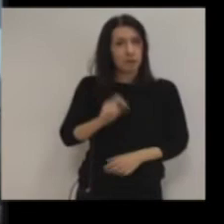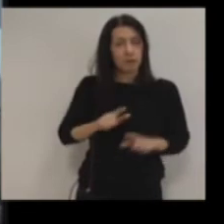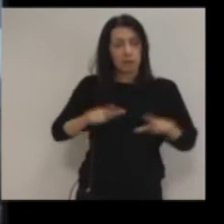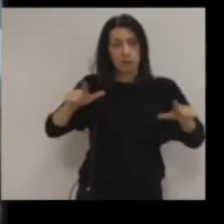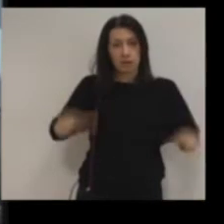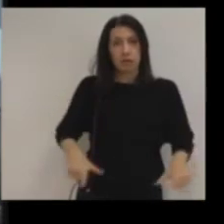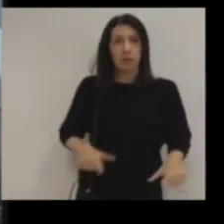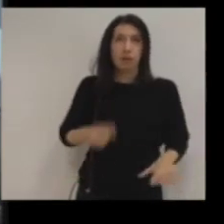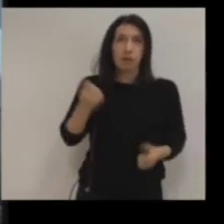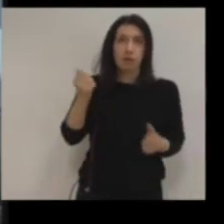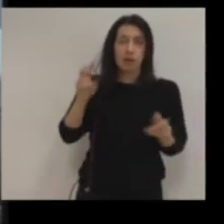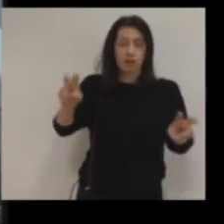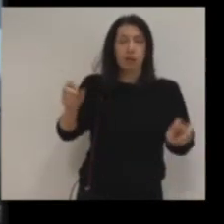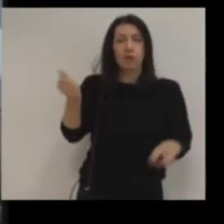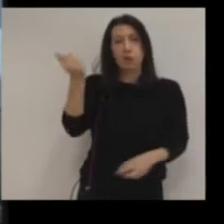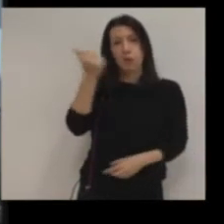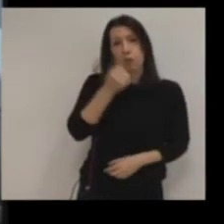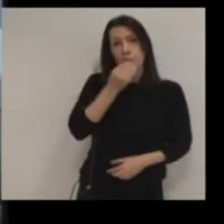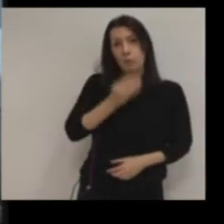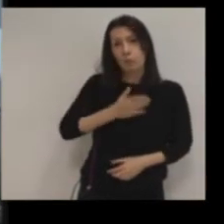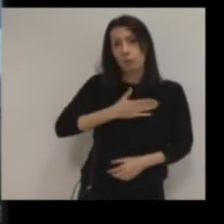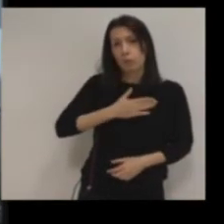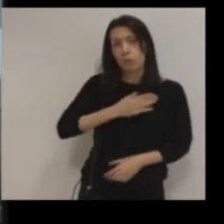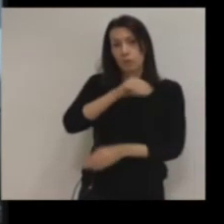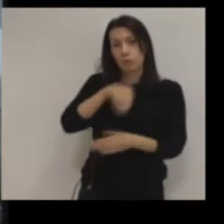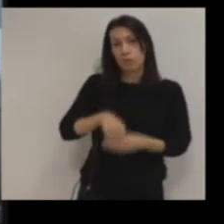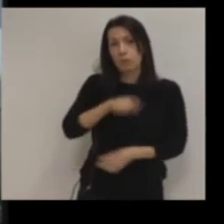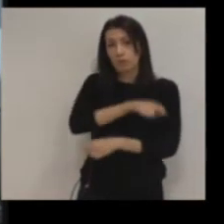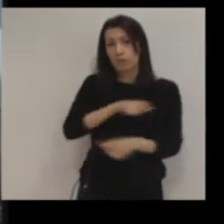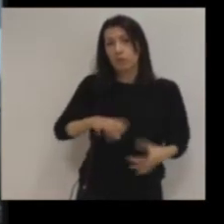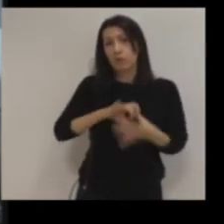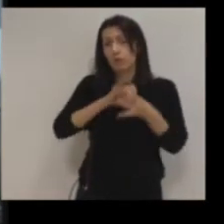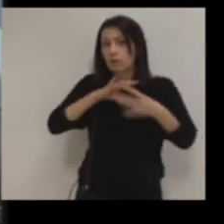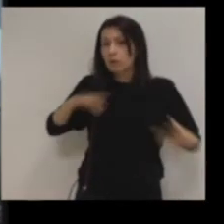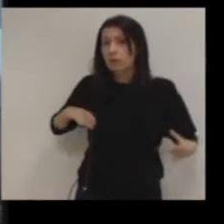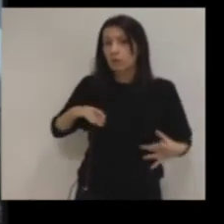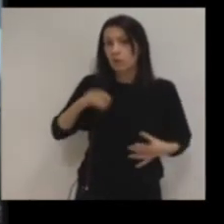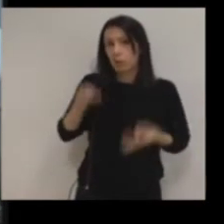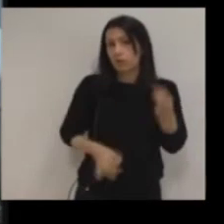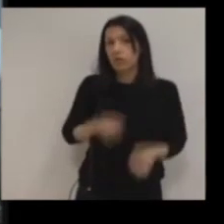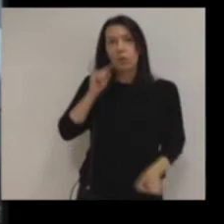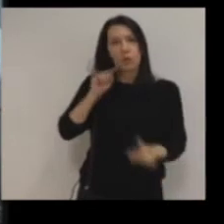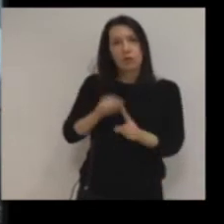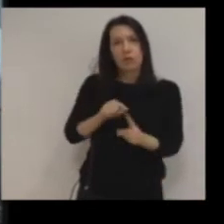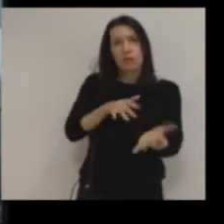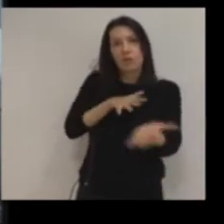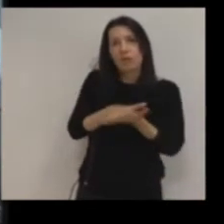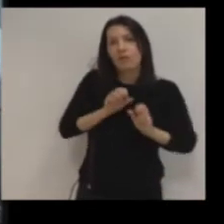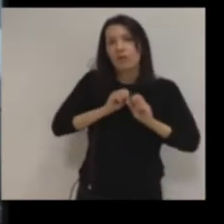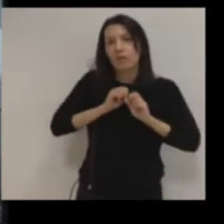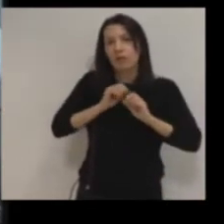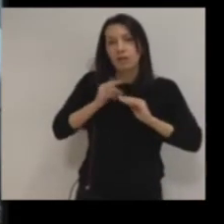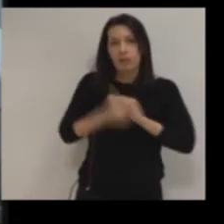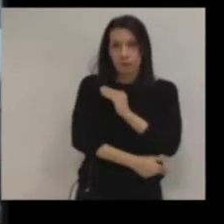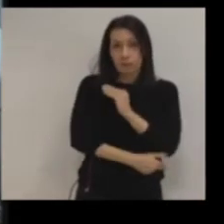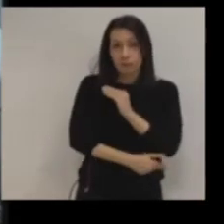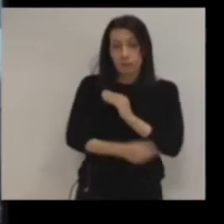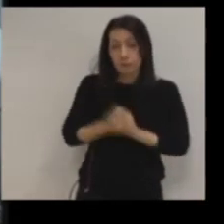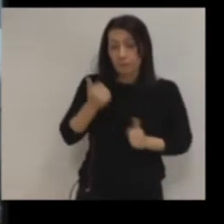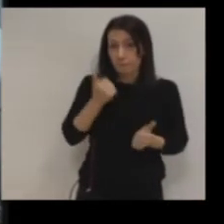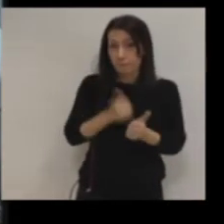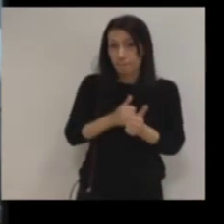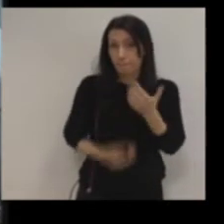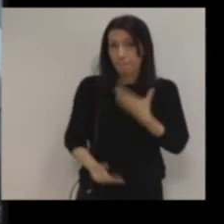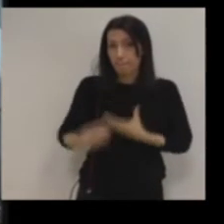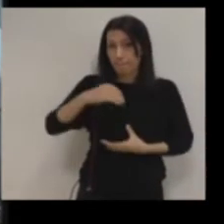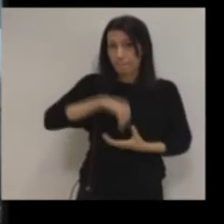hombre bueno del pueblo, y hace posible que no tenga nada que ver con la justicia, porque así no está contaminado. El secretario del juzgado de